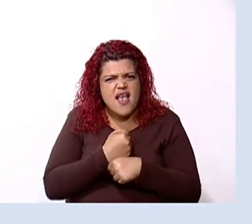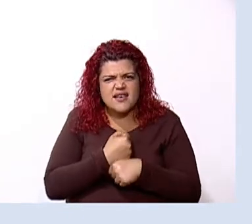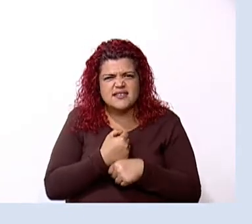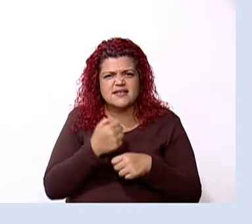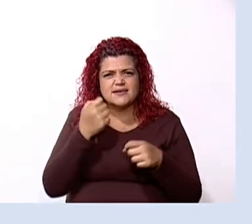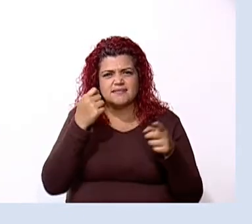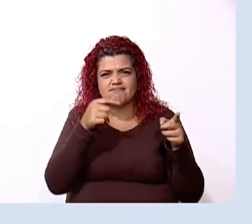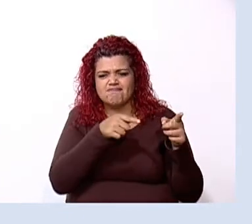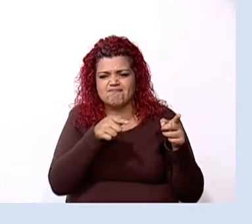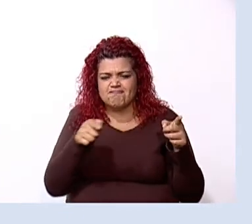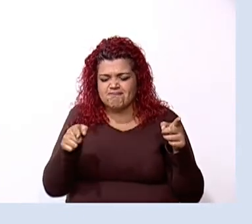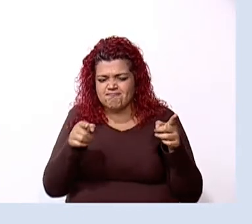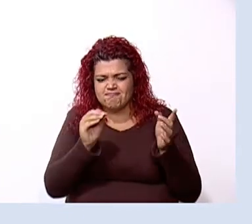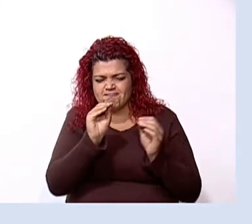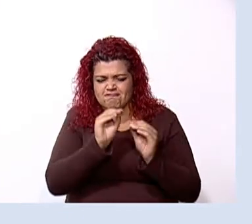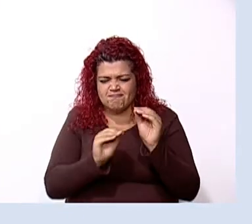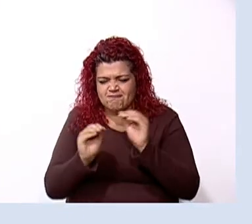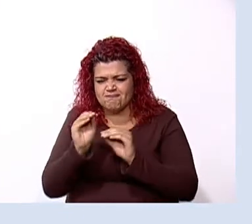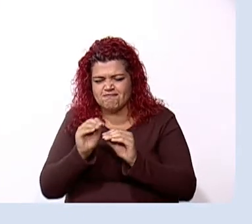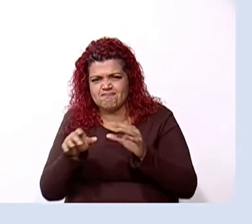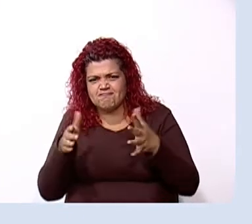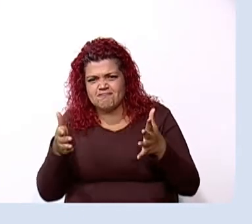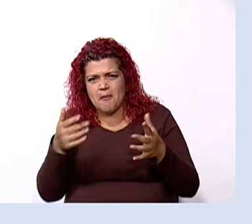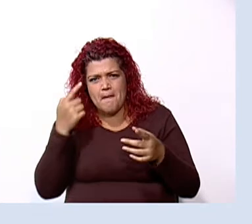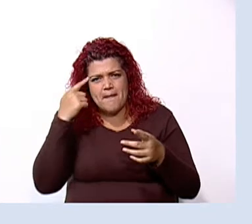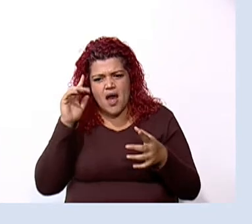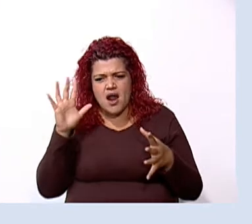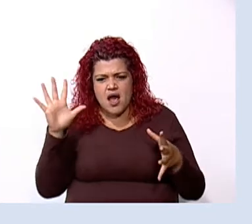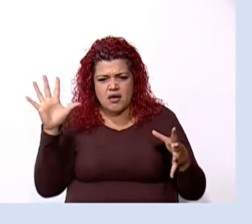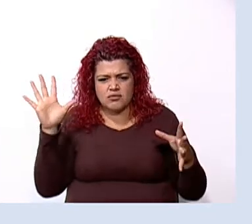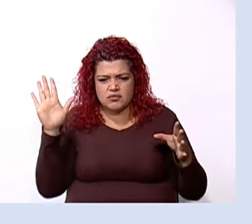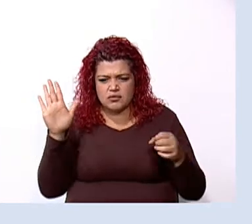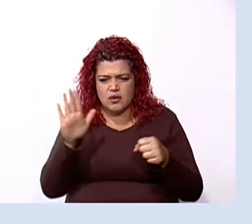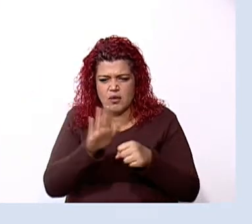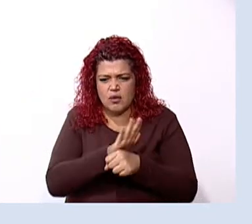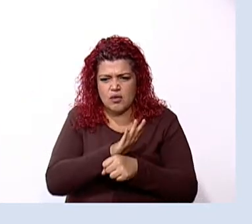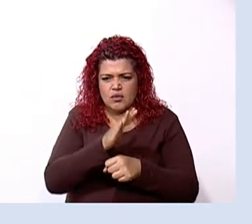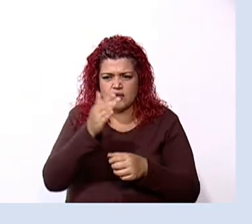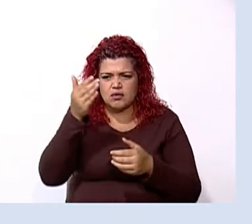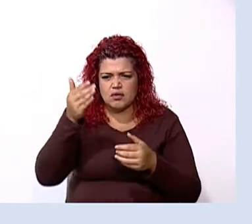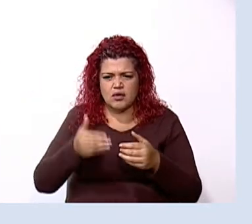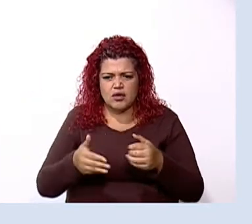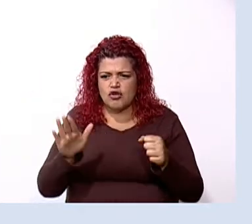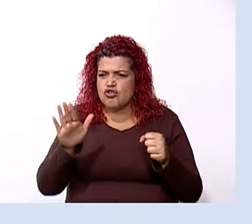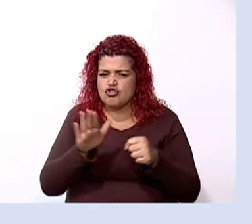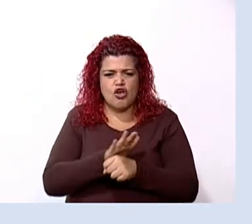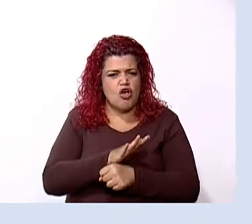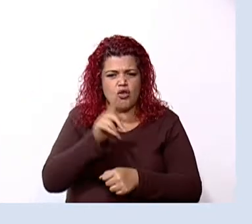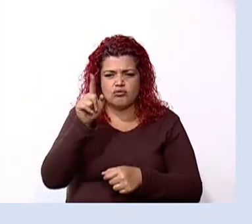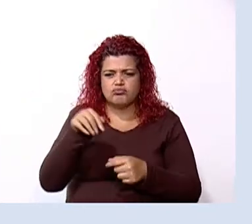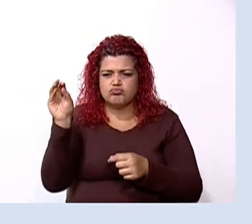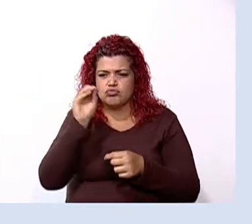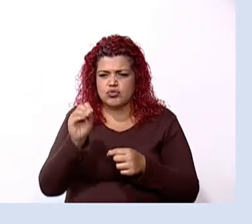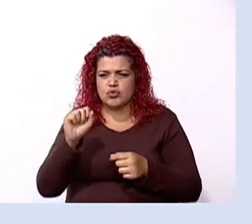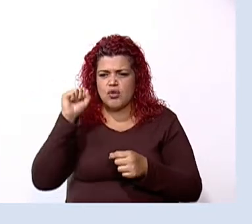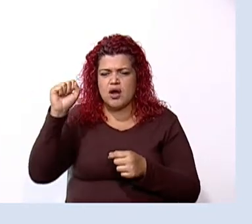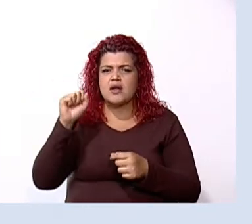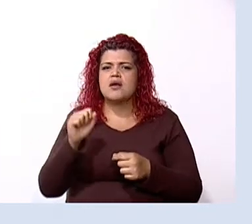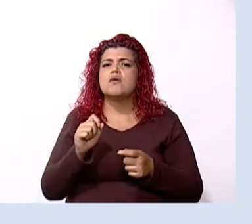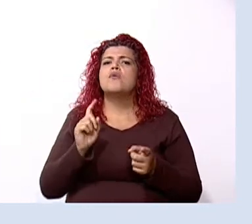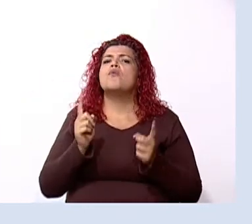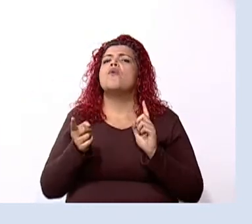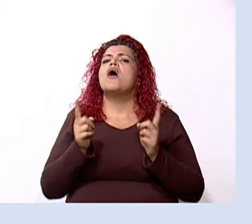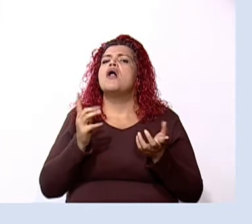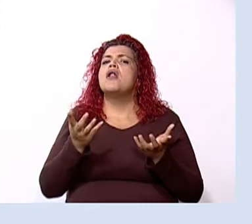realizará para averiguar el puntaje en total que obtuvo Andrés? ¿Qué operación debe realizar?